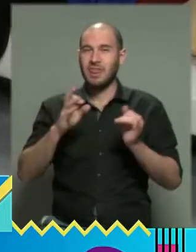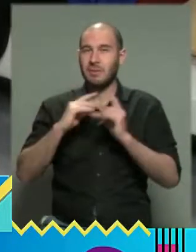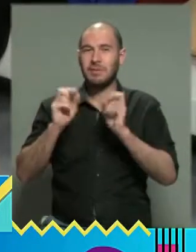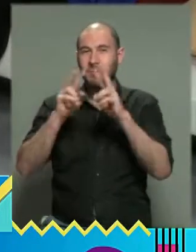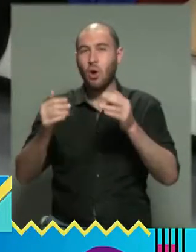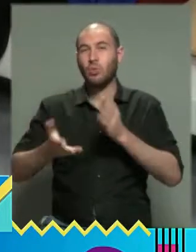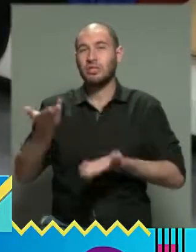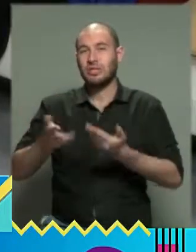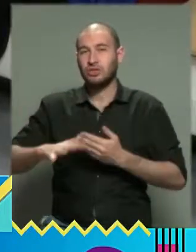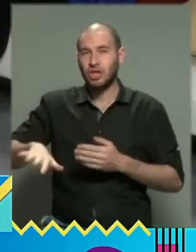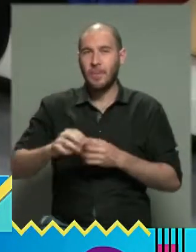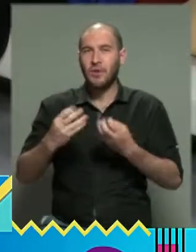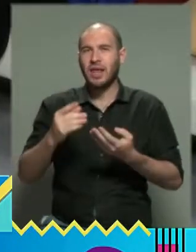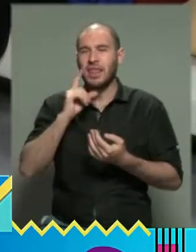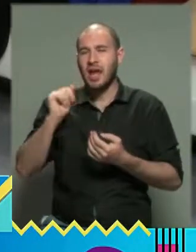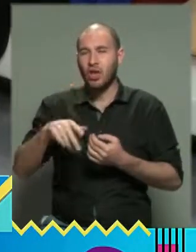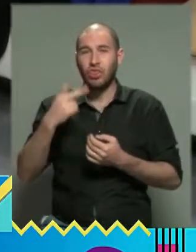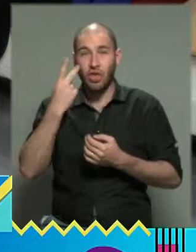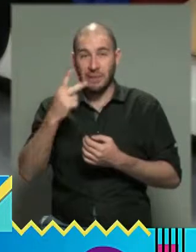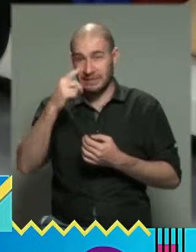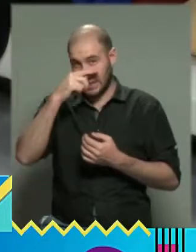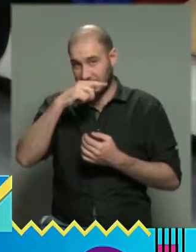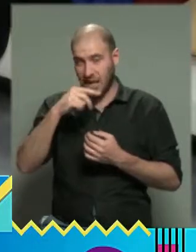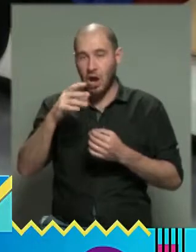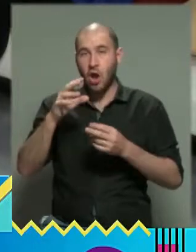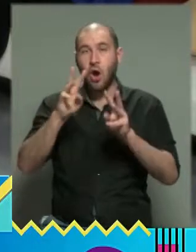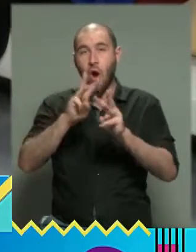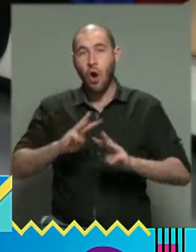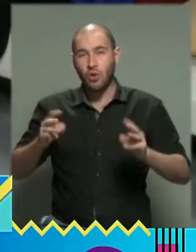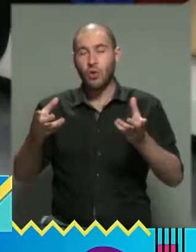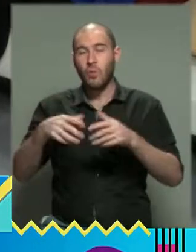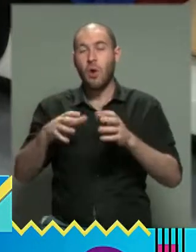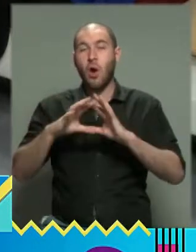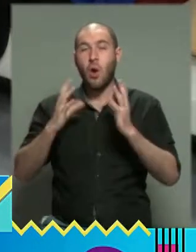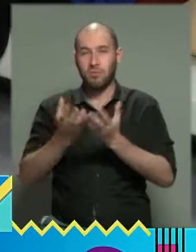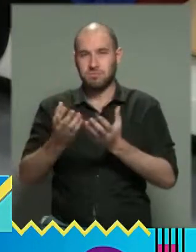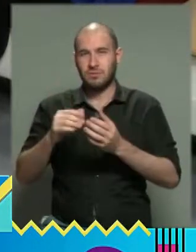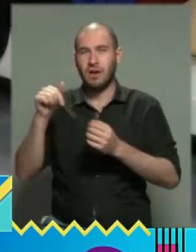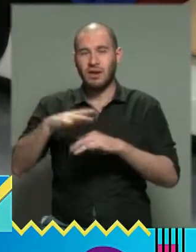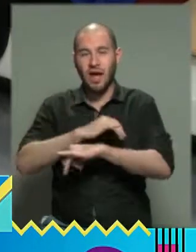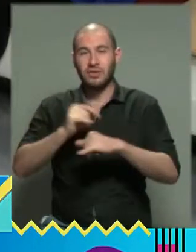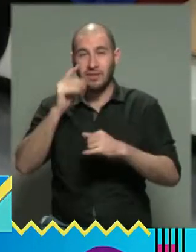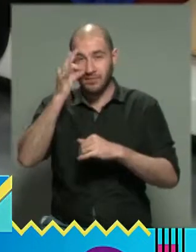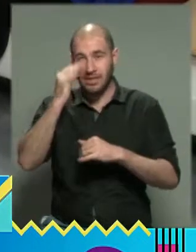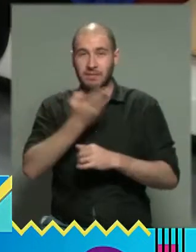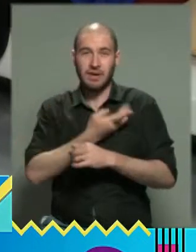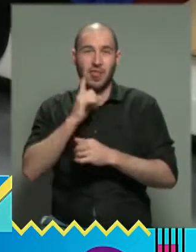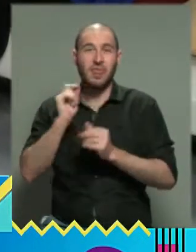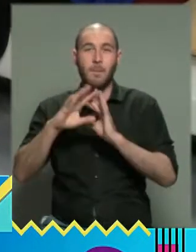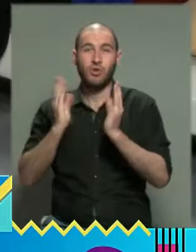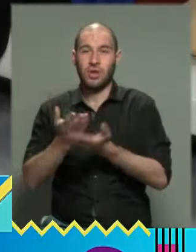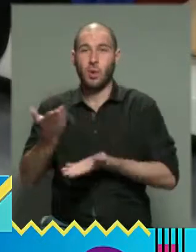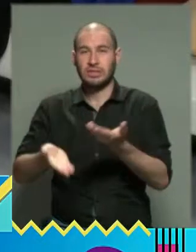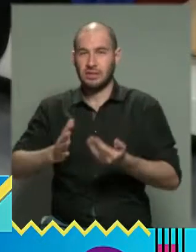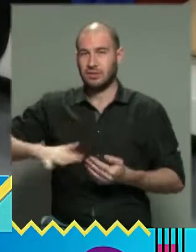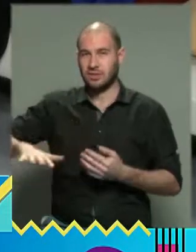la justicia social. ¿Por qué hay un día? Bueno, en 2007 la ONU, la Asamblea General de las Naciones Unidas, lo proclama el 20 de febrero como el Día Mundial de la